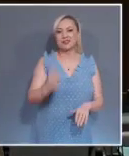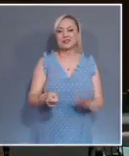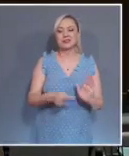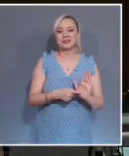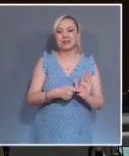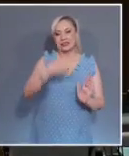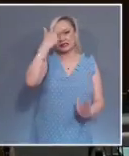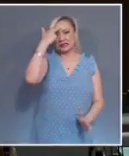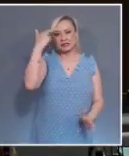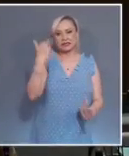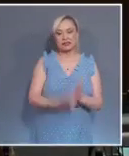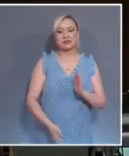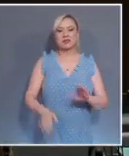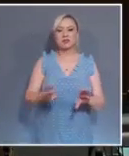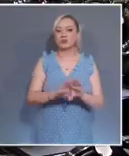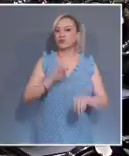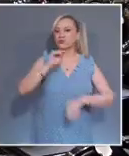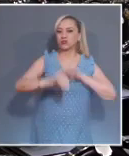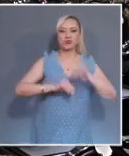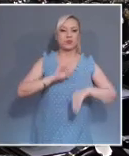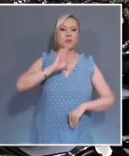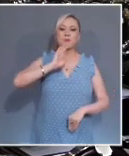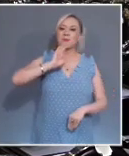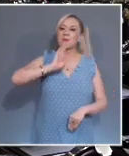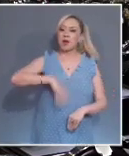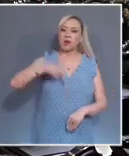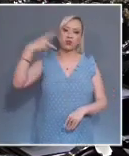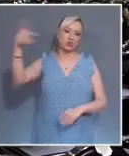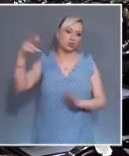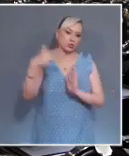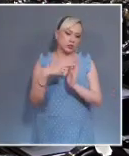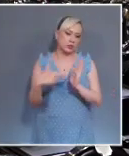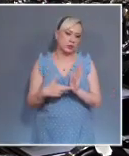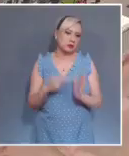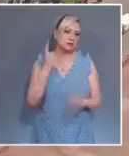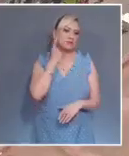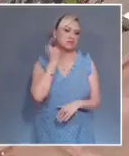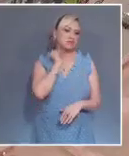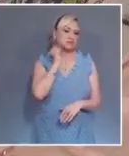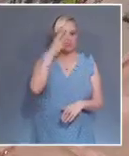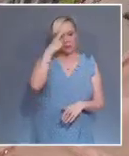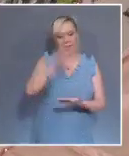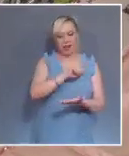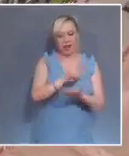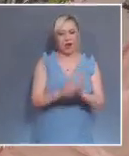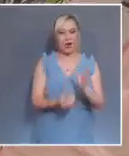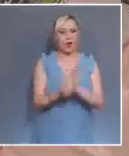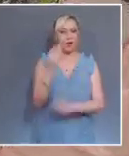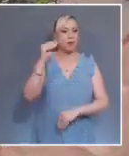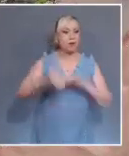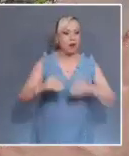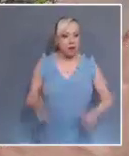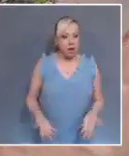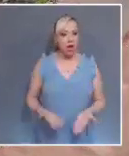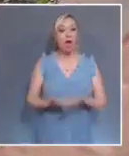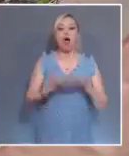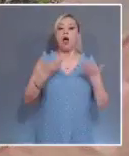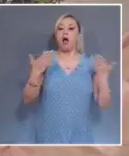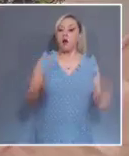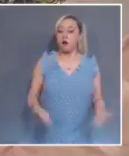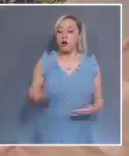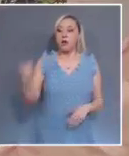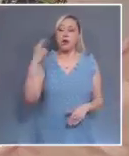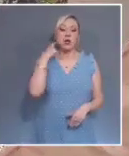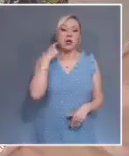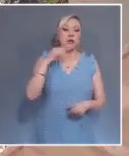proceso legislativo. En lo que respecta a la segunda parte de la reforma que modificó las leyes de instituciones y procedimientos electorales